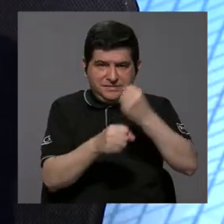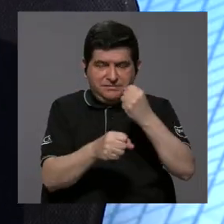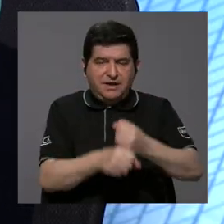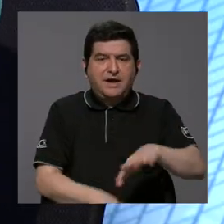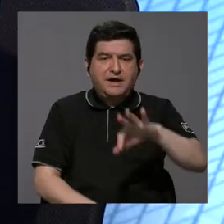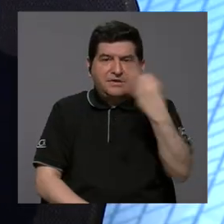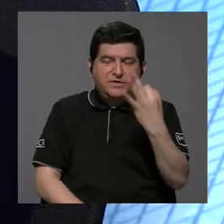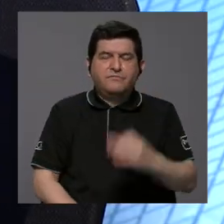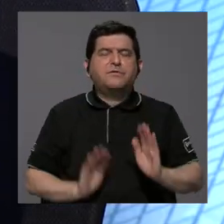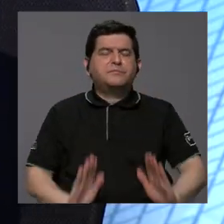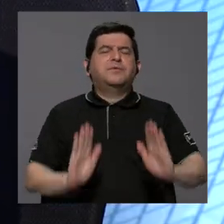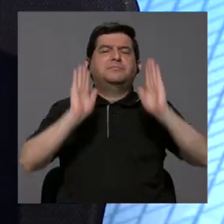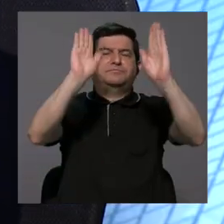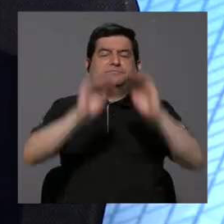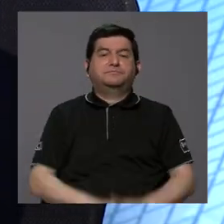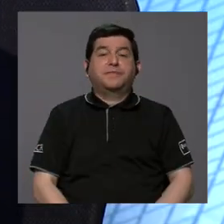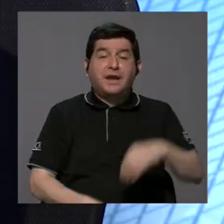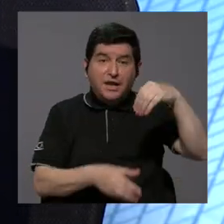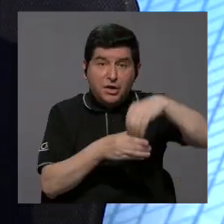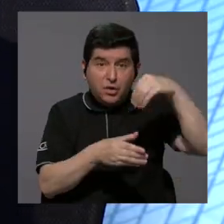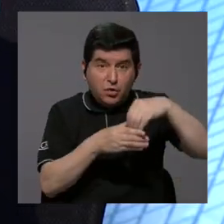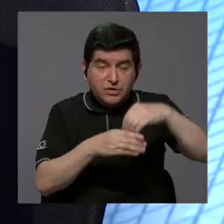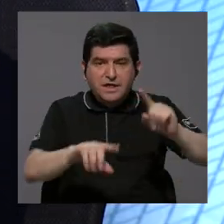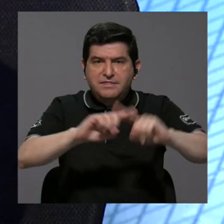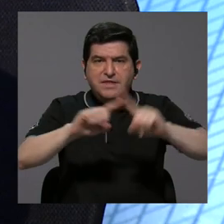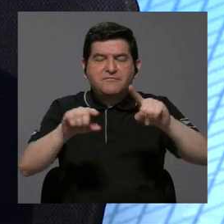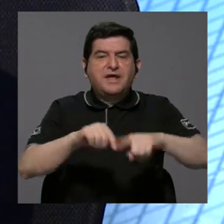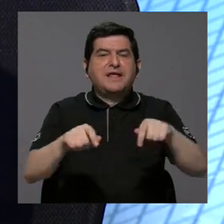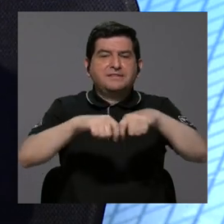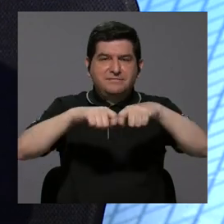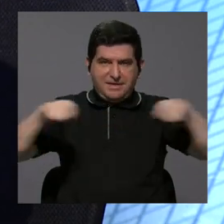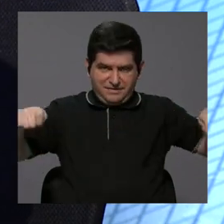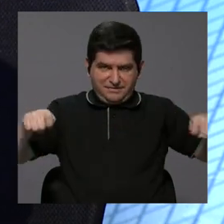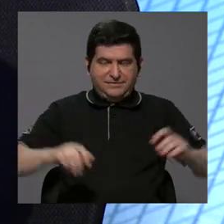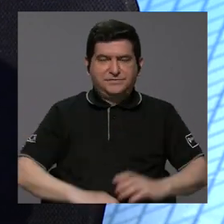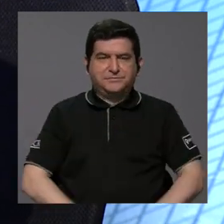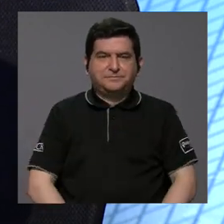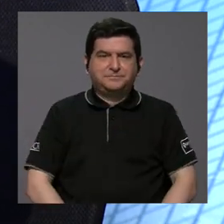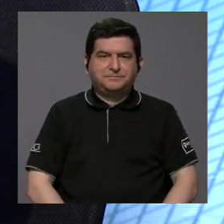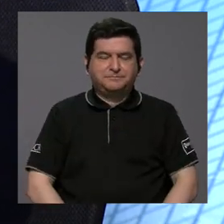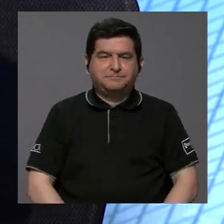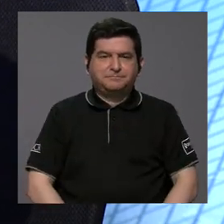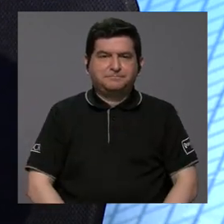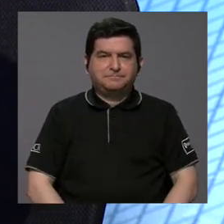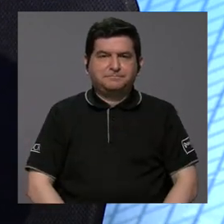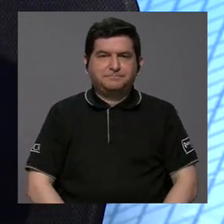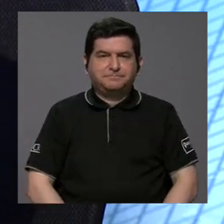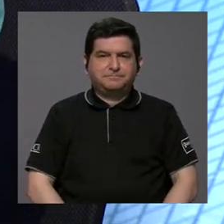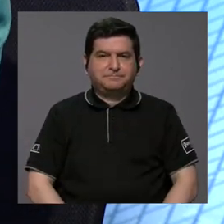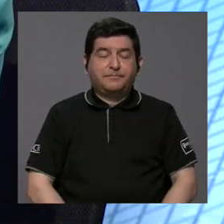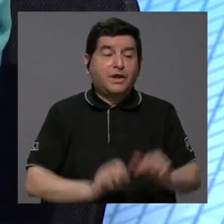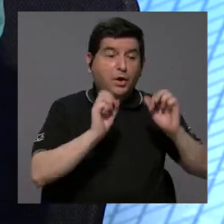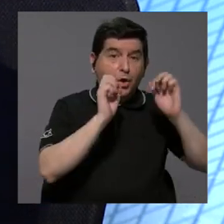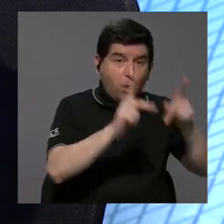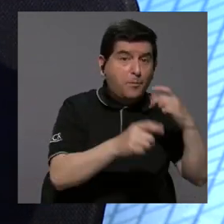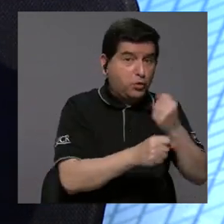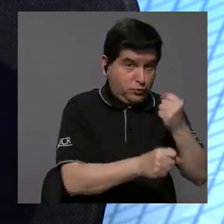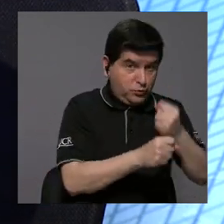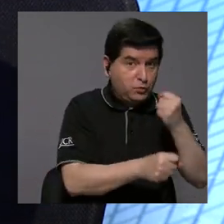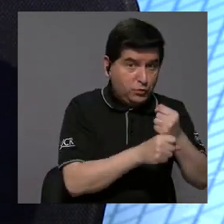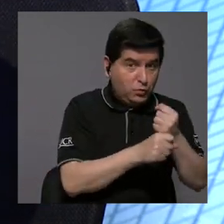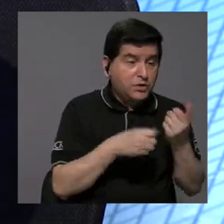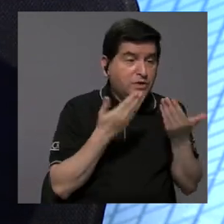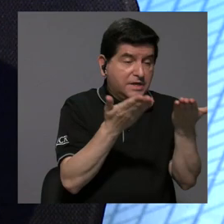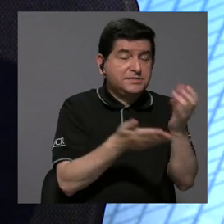manera extraordinaria los aportes suceden en muchísimas dimensiones en la parte de las oportunidades laborales